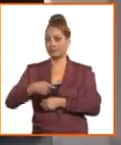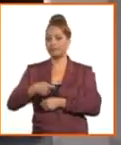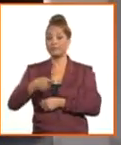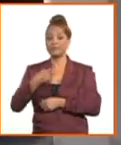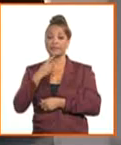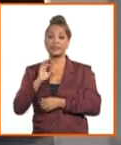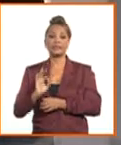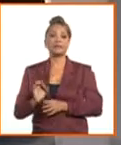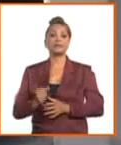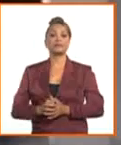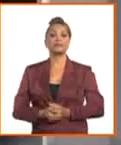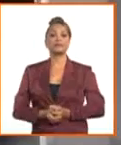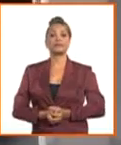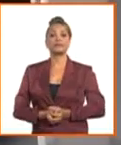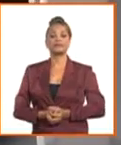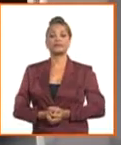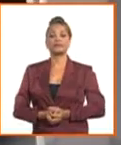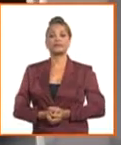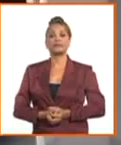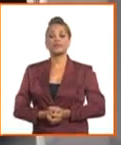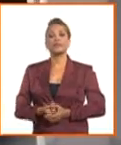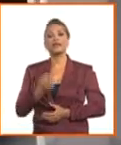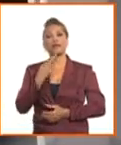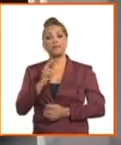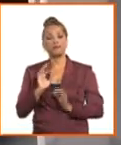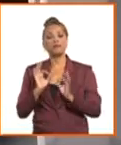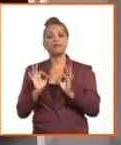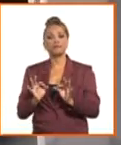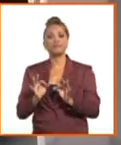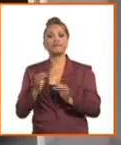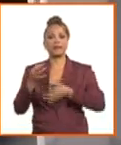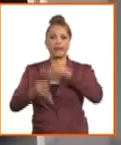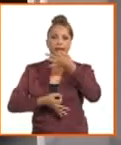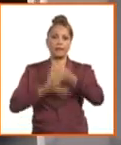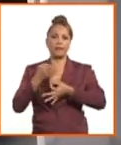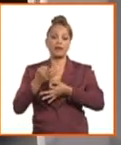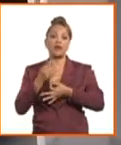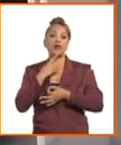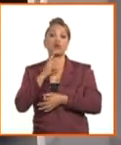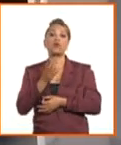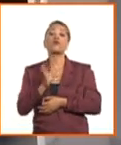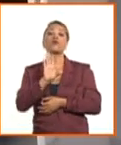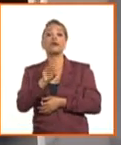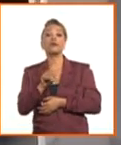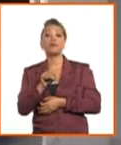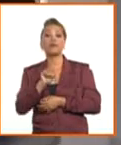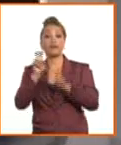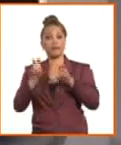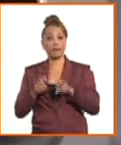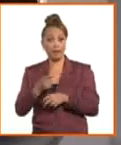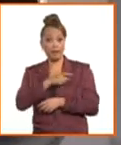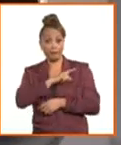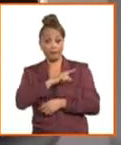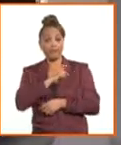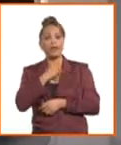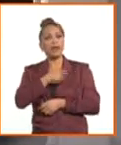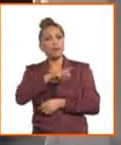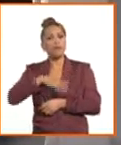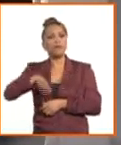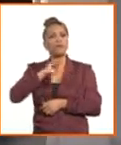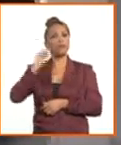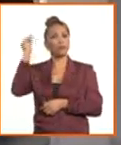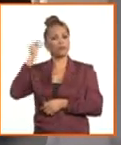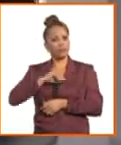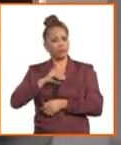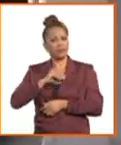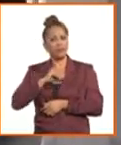condiciones actuales. Entonces, responde a eso precisamente. Como dijimos en la Asamblea, y nuestro pueblo conoce,